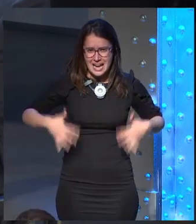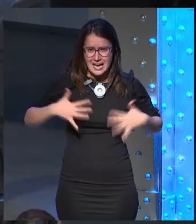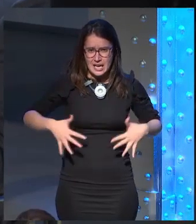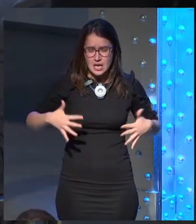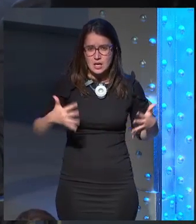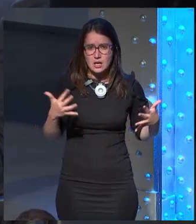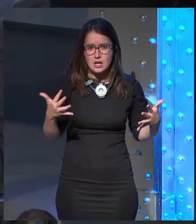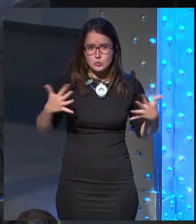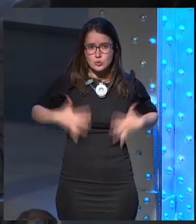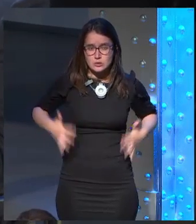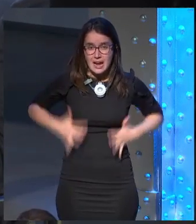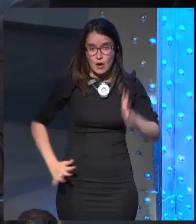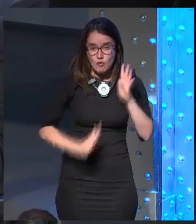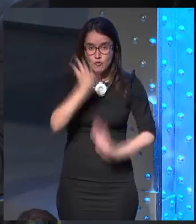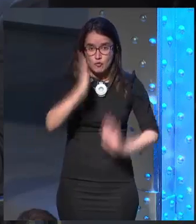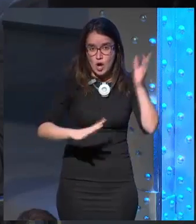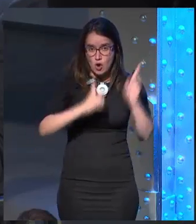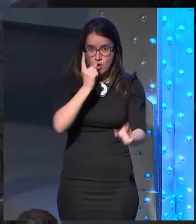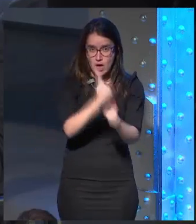teníamos un traje ignífugo